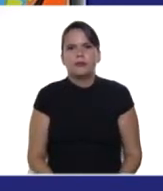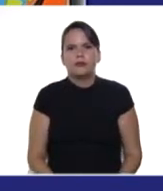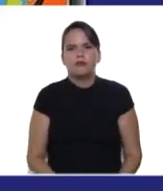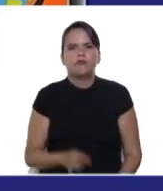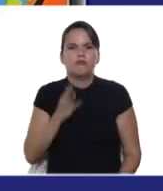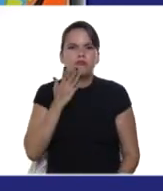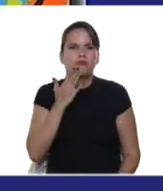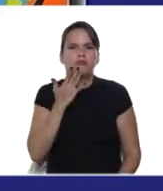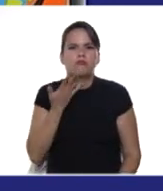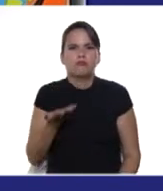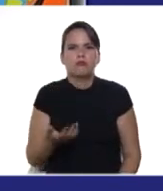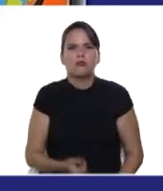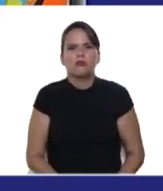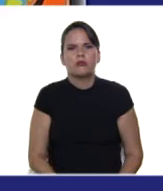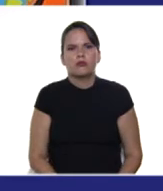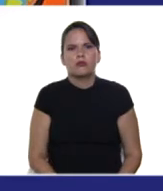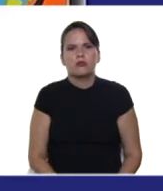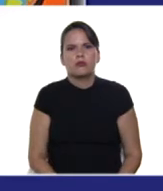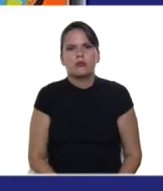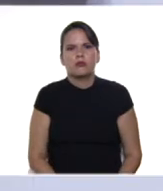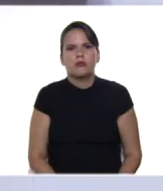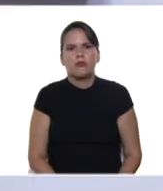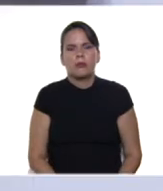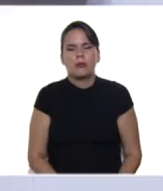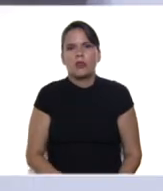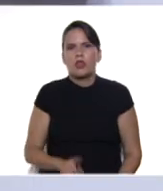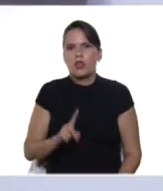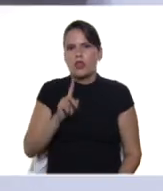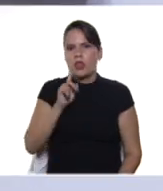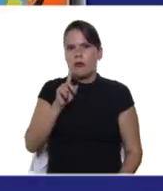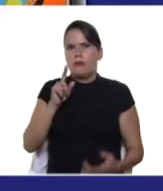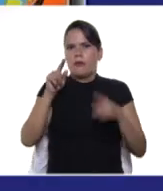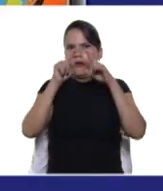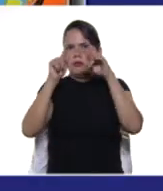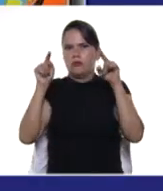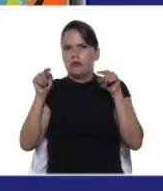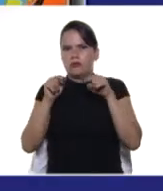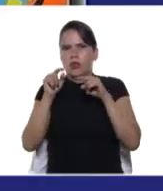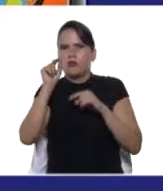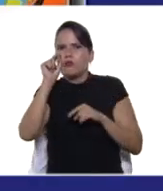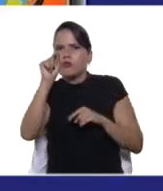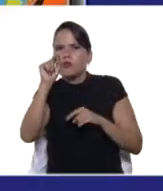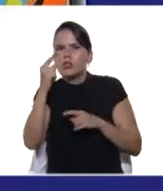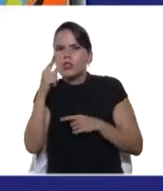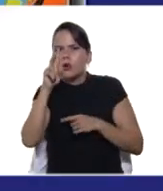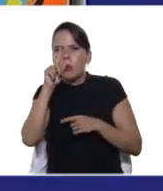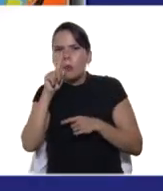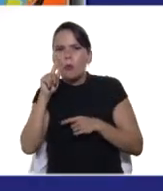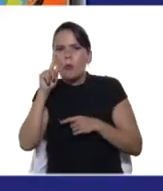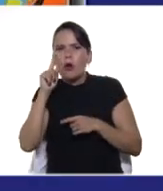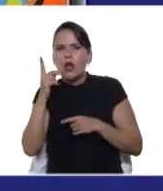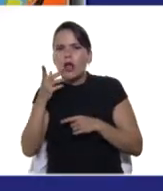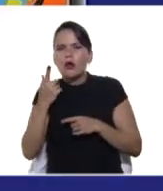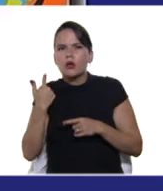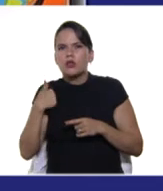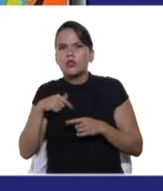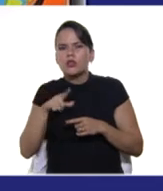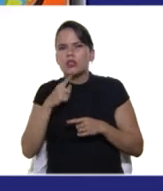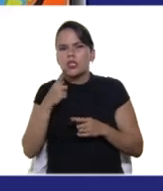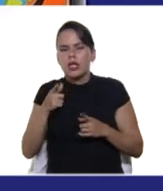Por ejemplo, en el primer cuadrante, este puntico morado tendría las